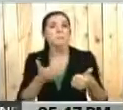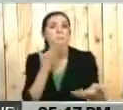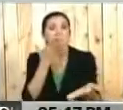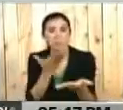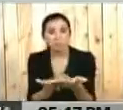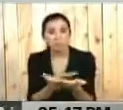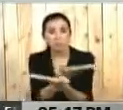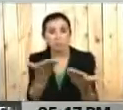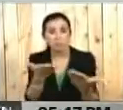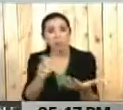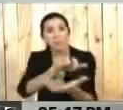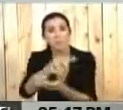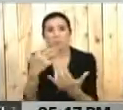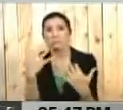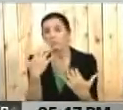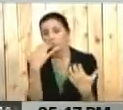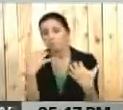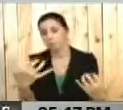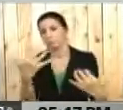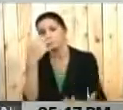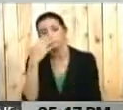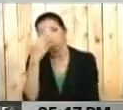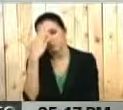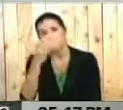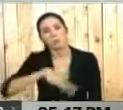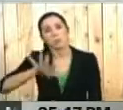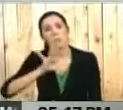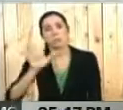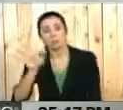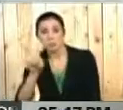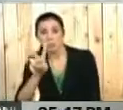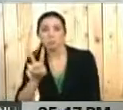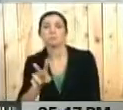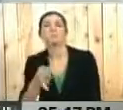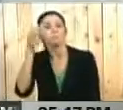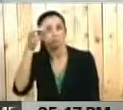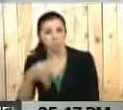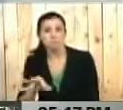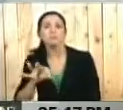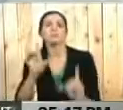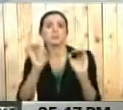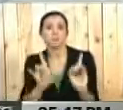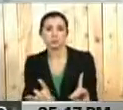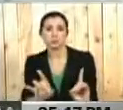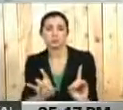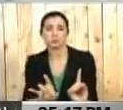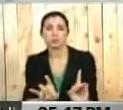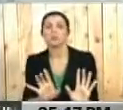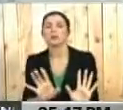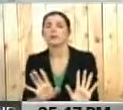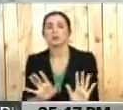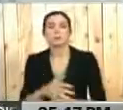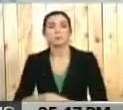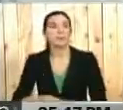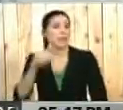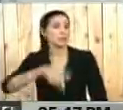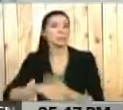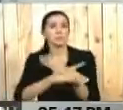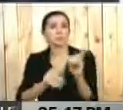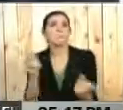el país y tomó dos medidas. Una muy correcta en el orden de la legitimidad. Esta es una